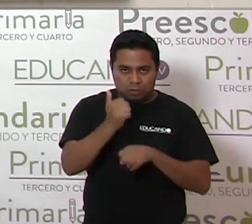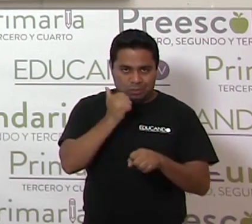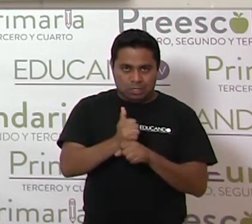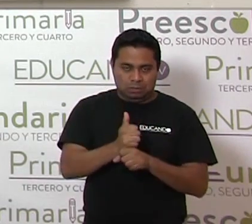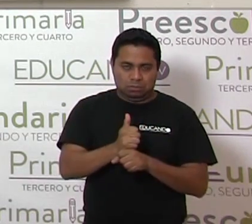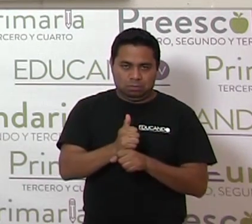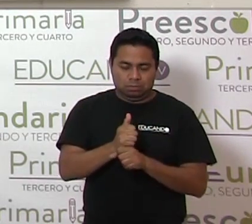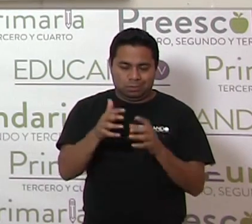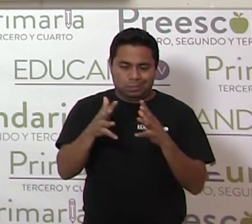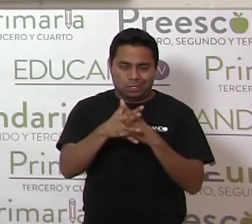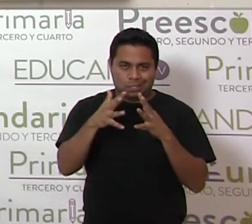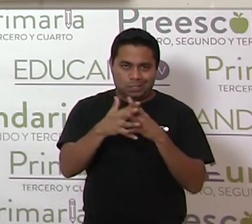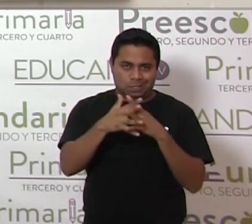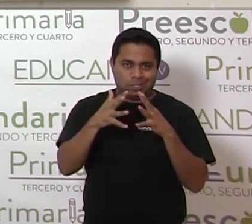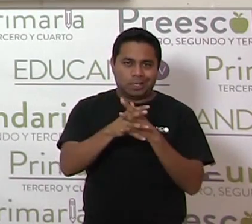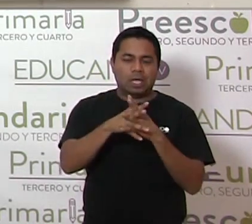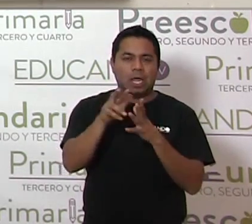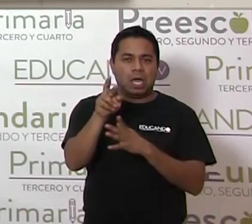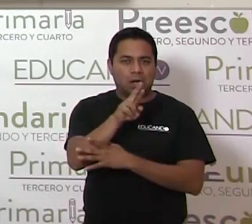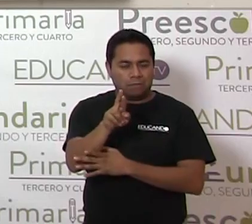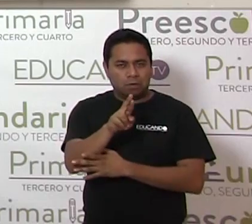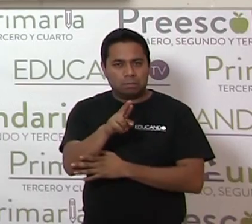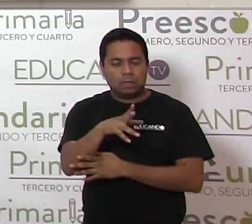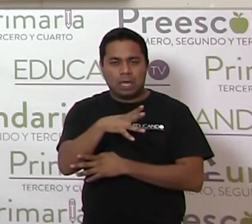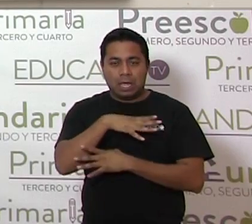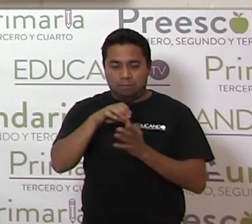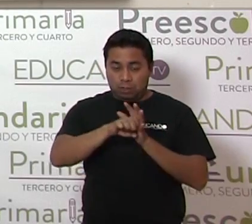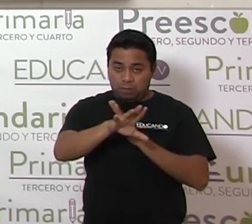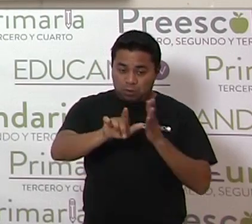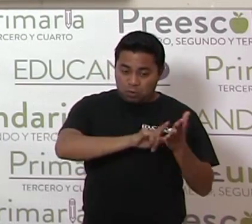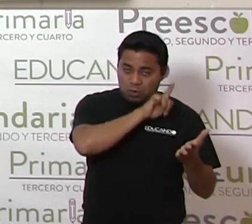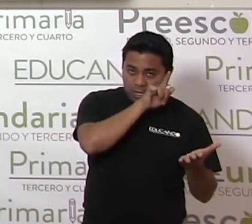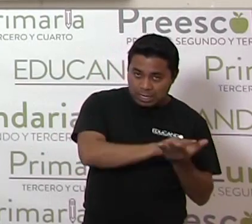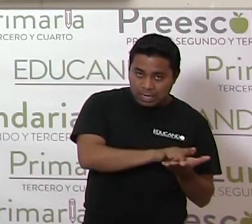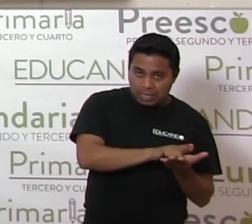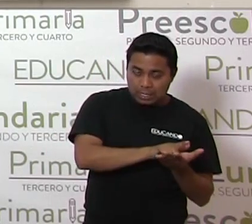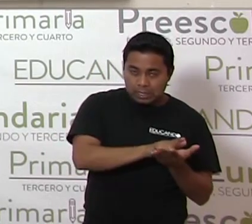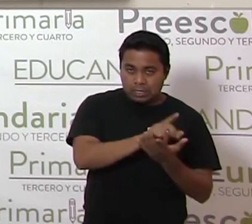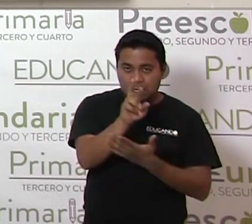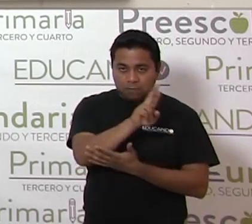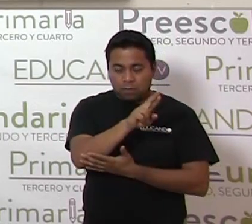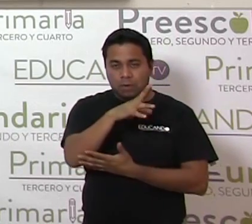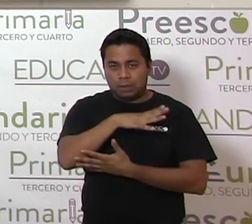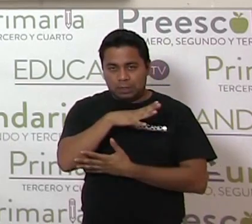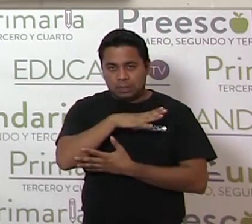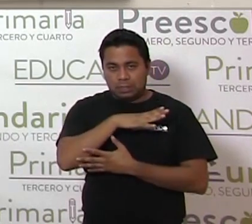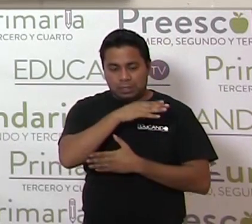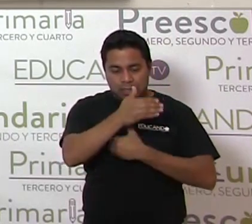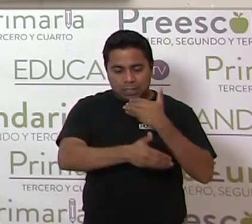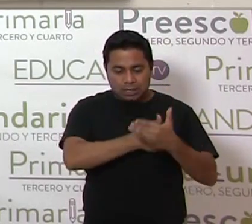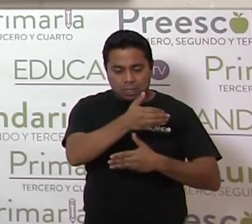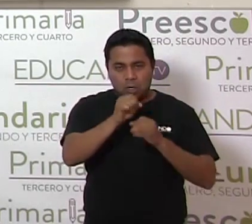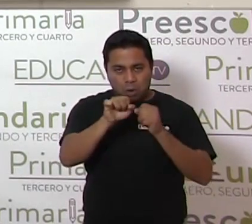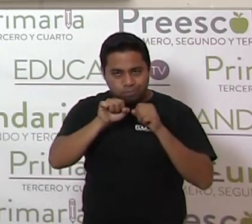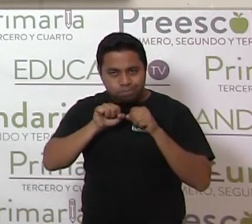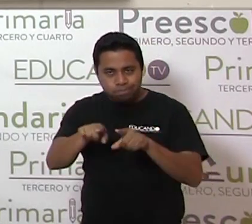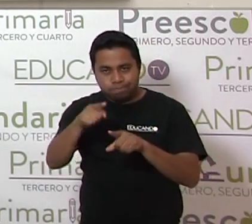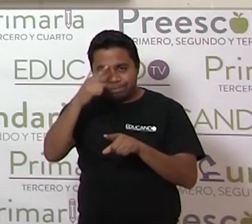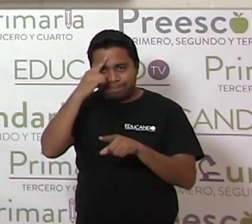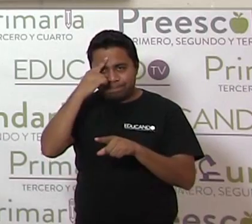Entonces, las leyes de reforma es un acontecimiento diacrónico o sincrónico a la guerra de